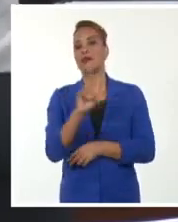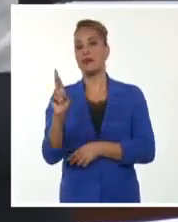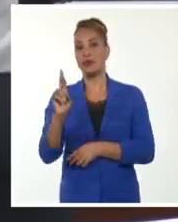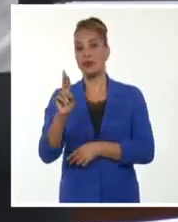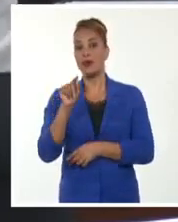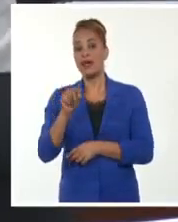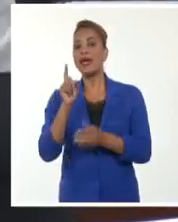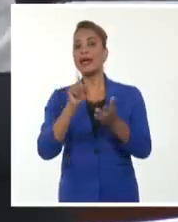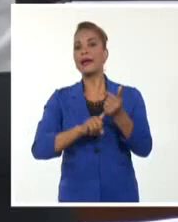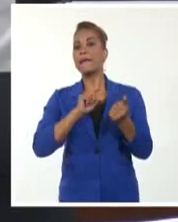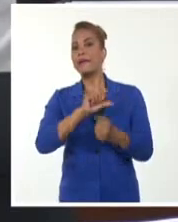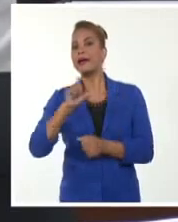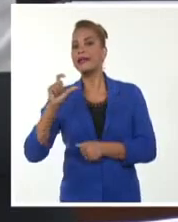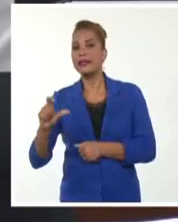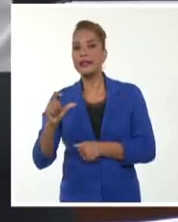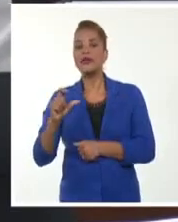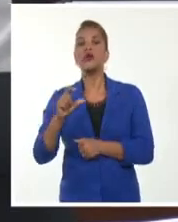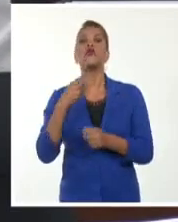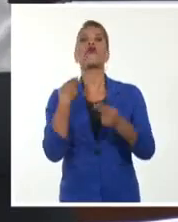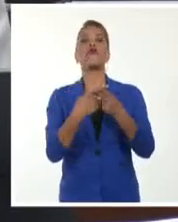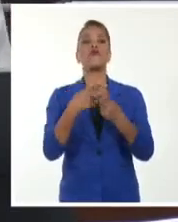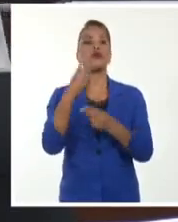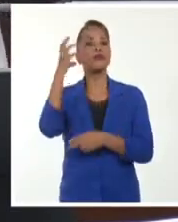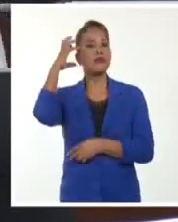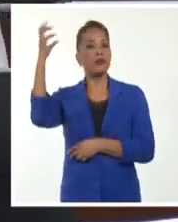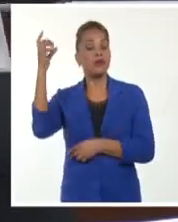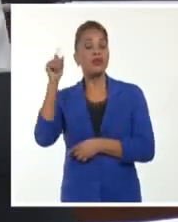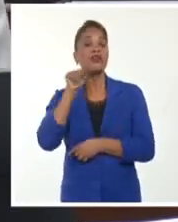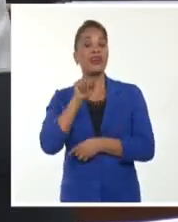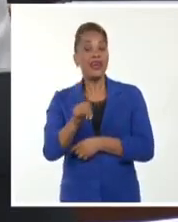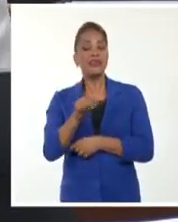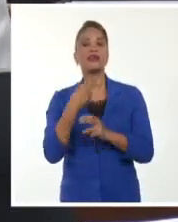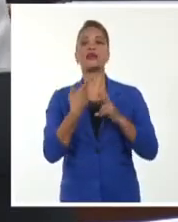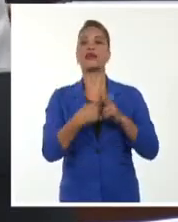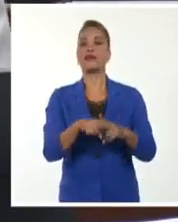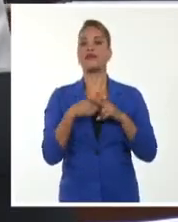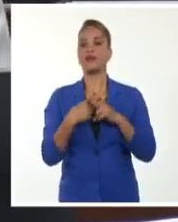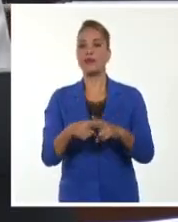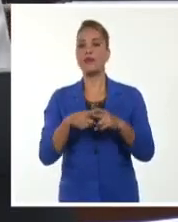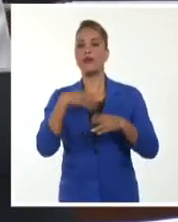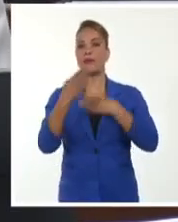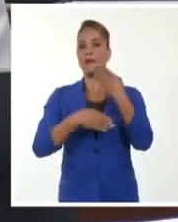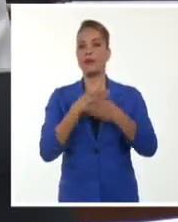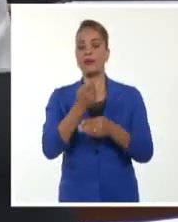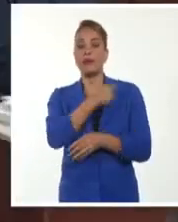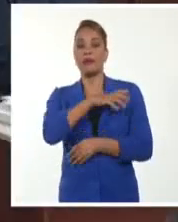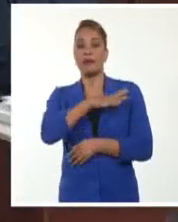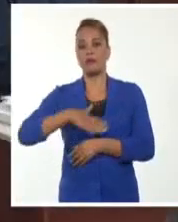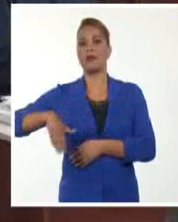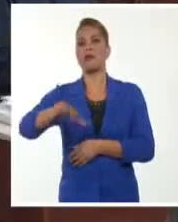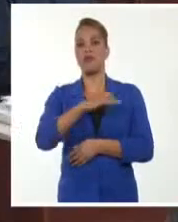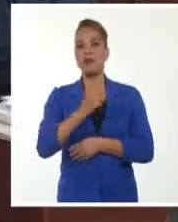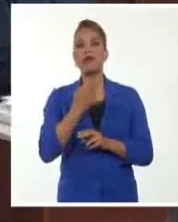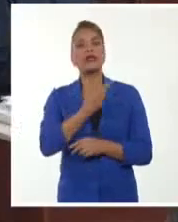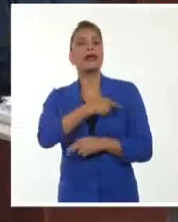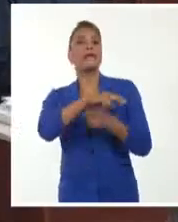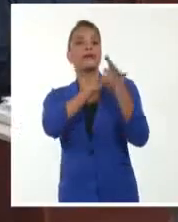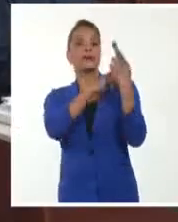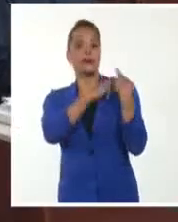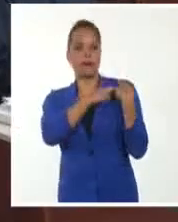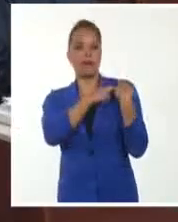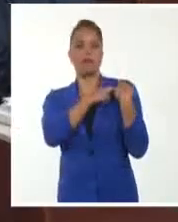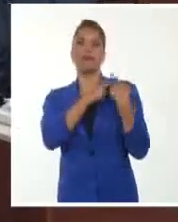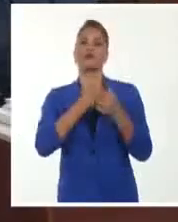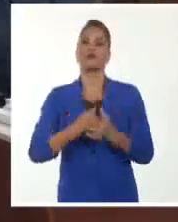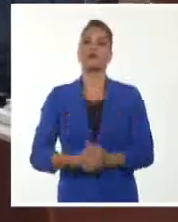en el partido, en el gobierno que ante el pueblo, por las responsabilidades que ocupamos, representamos y además nos debemos.